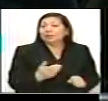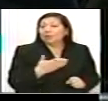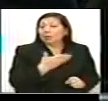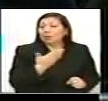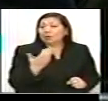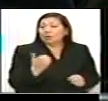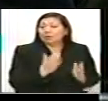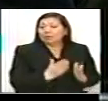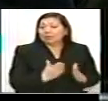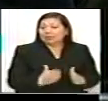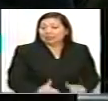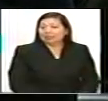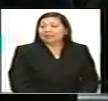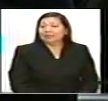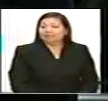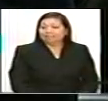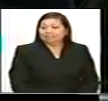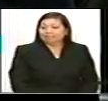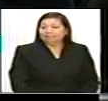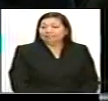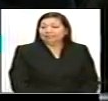la operación y mantenimiento.